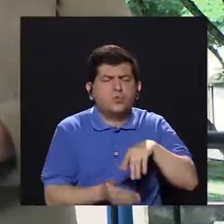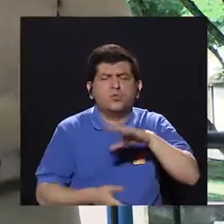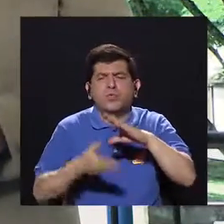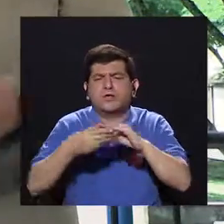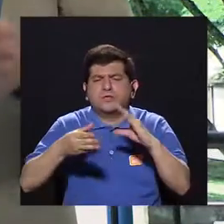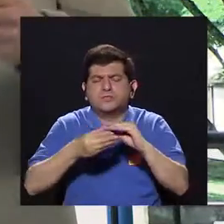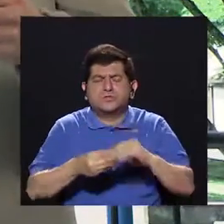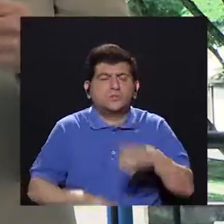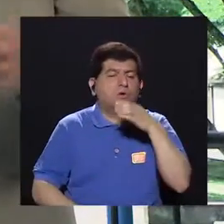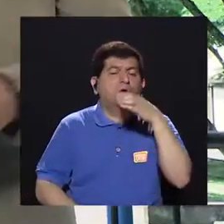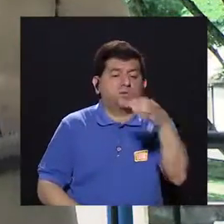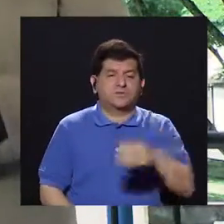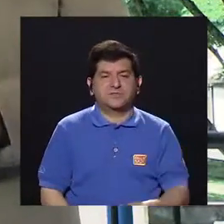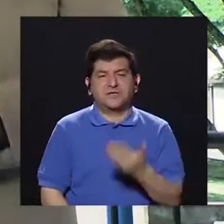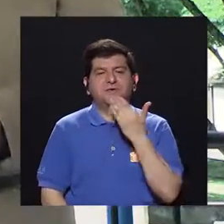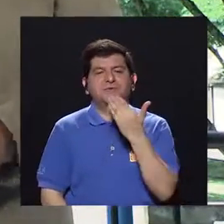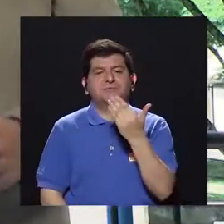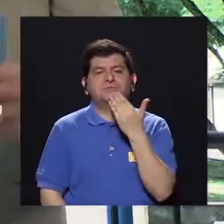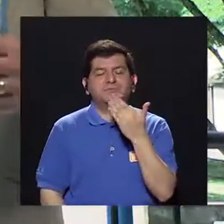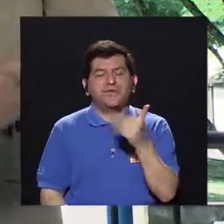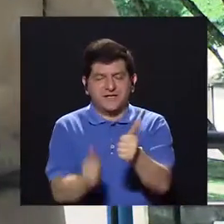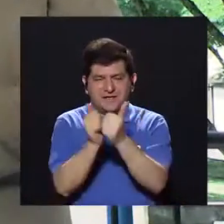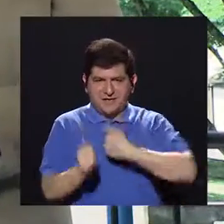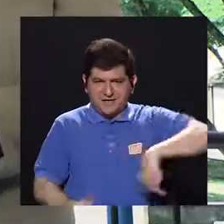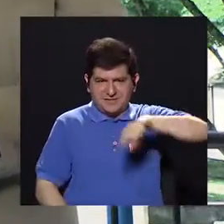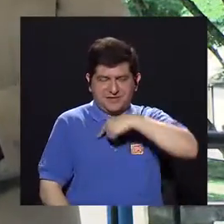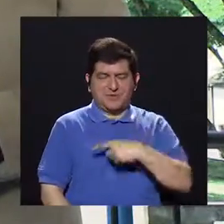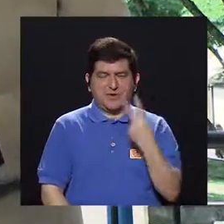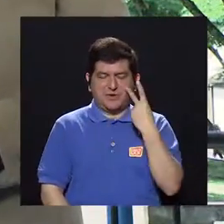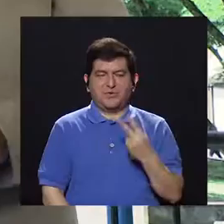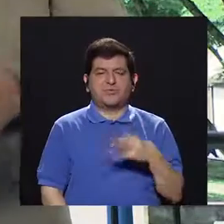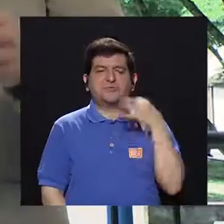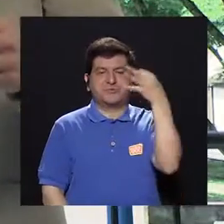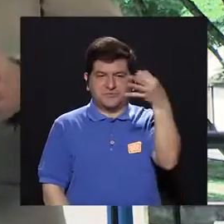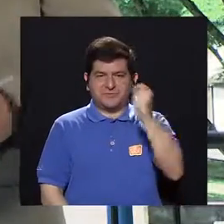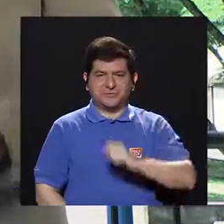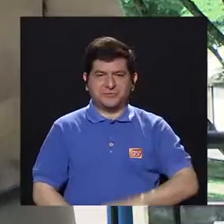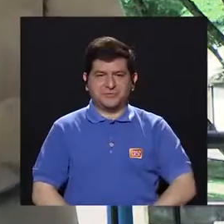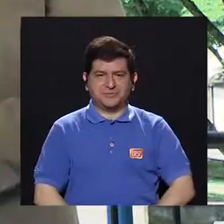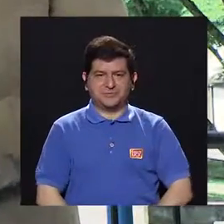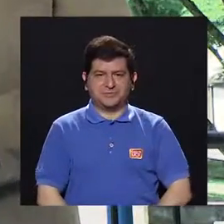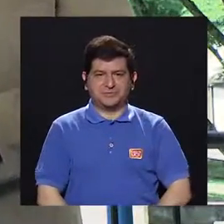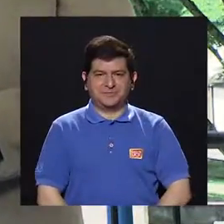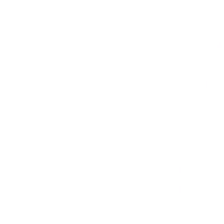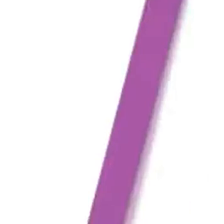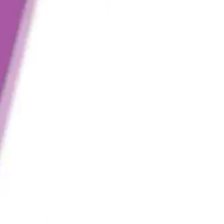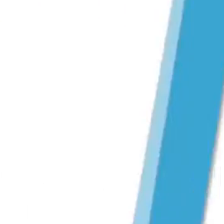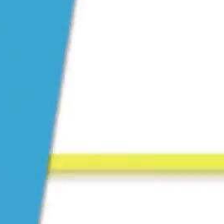comentarios y sus sugerencias. Muchísimas gracias por acompañarnos y hasta luego.